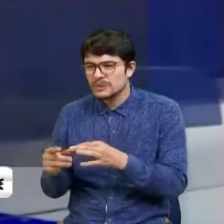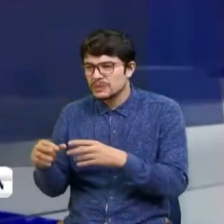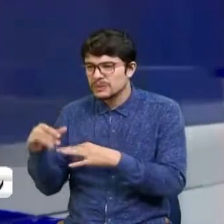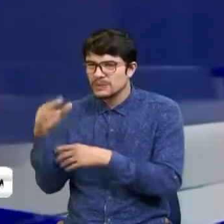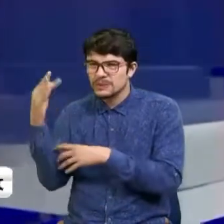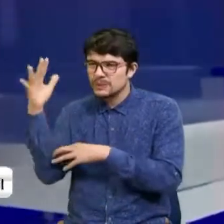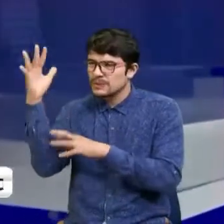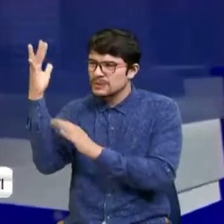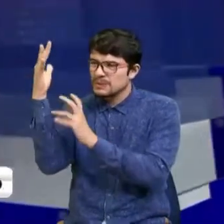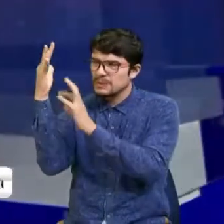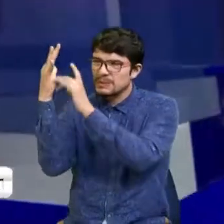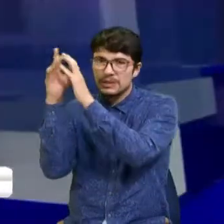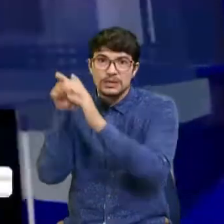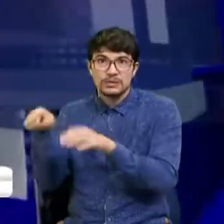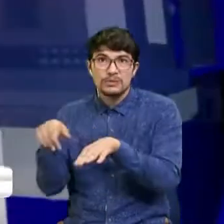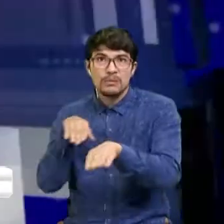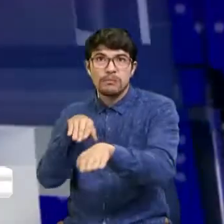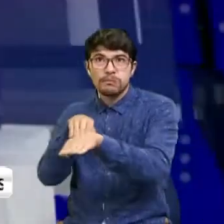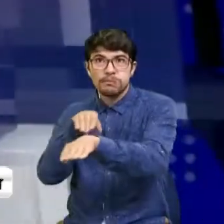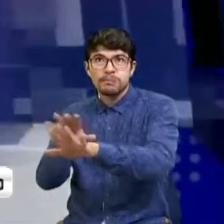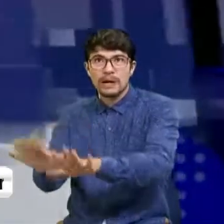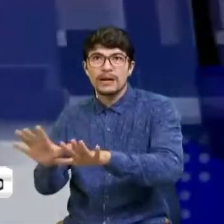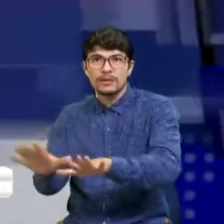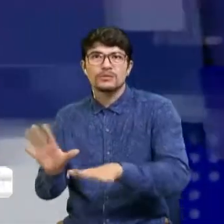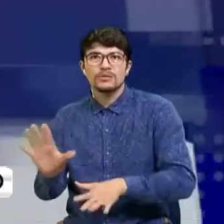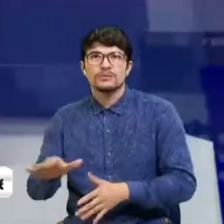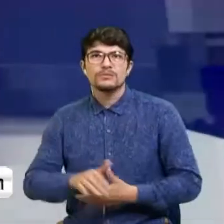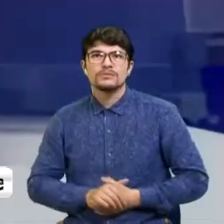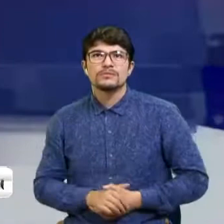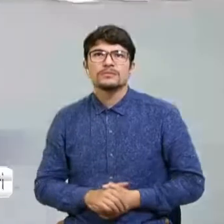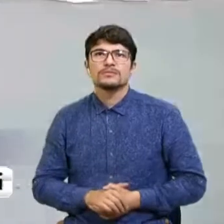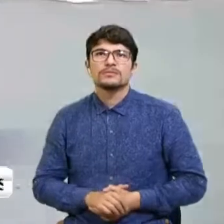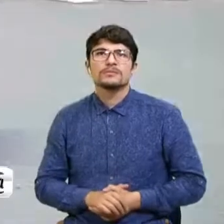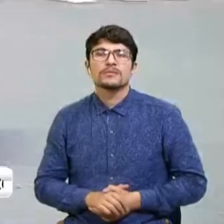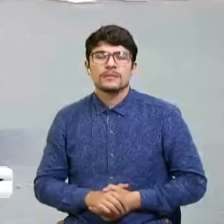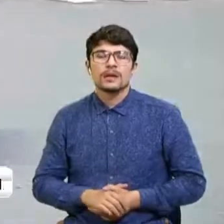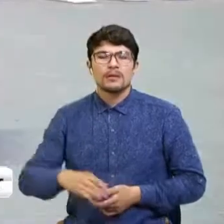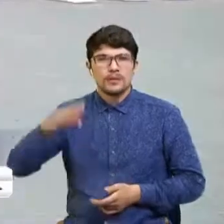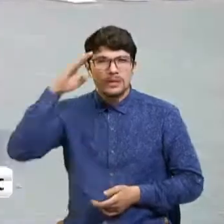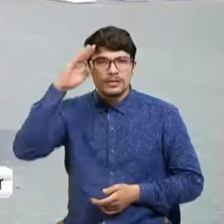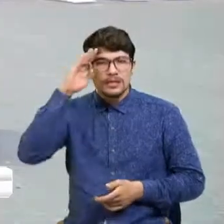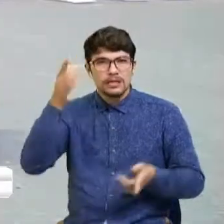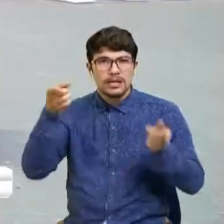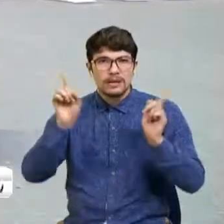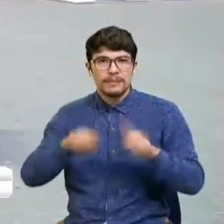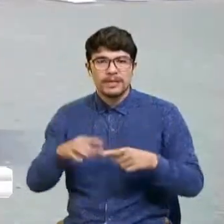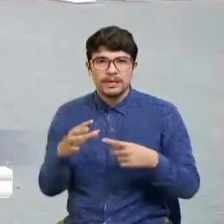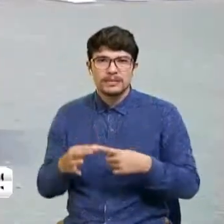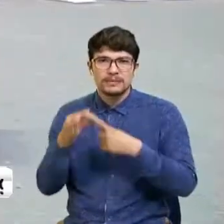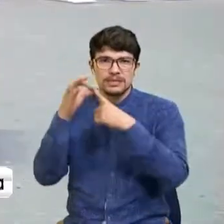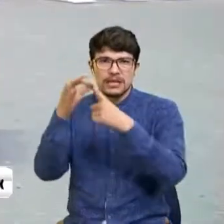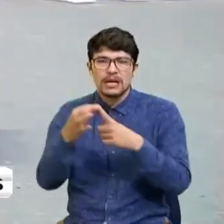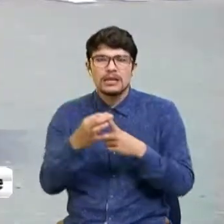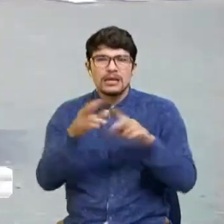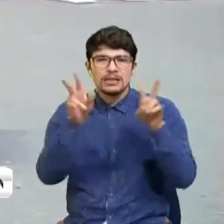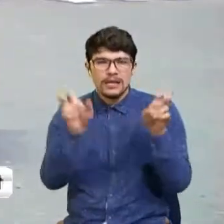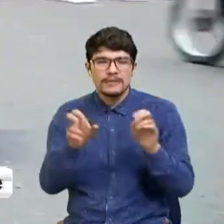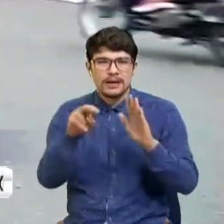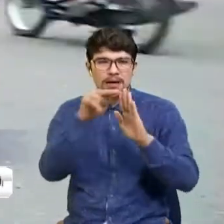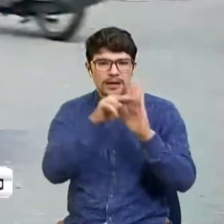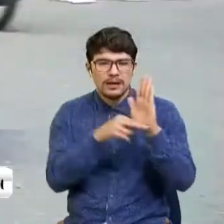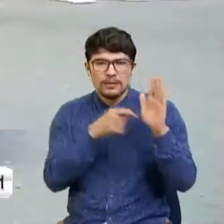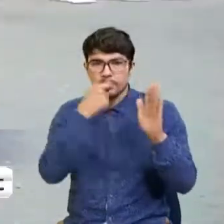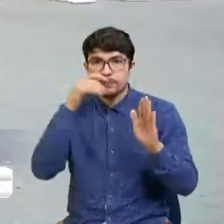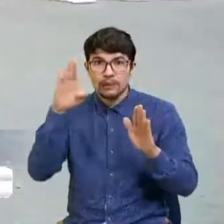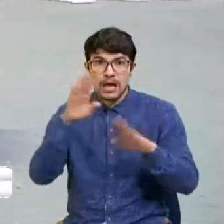sitio por un tiempo el tráfico estuvo suspendido la policía a través de la especialidad de tránsito ha señalado que a partir